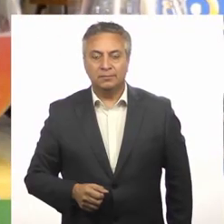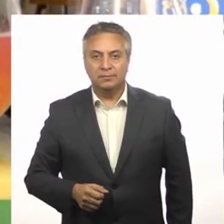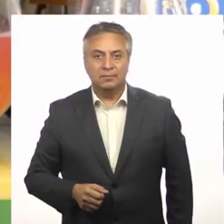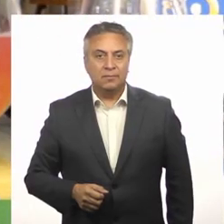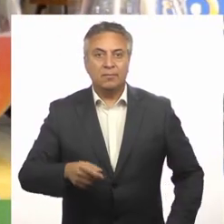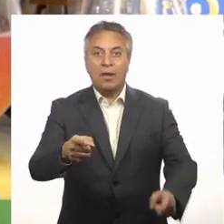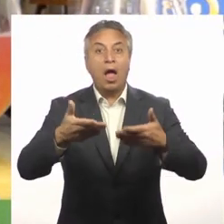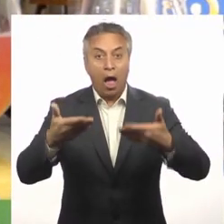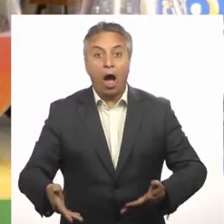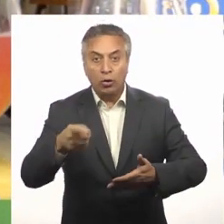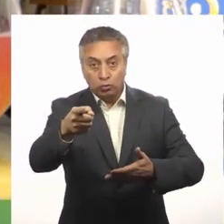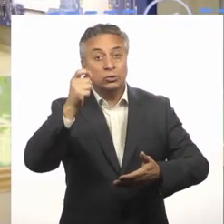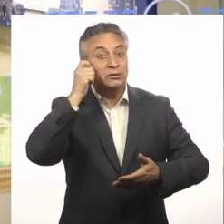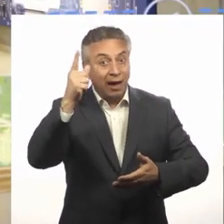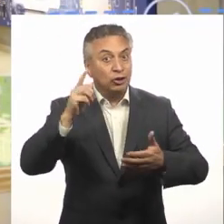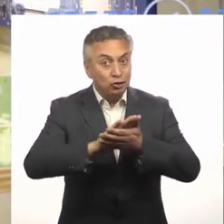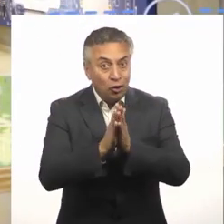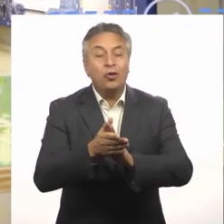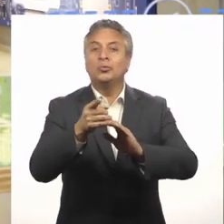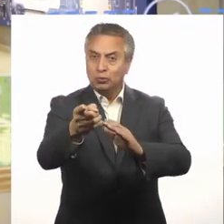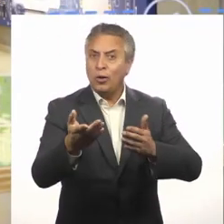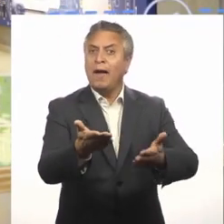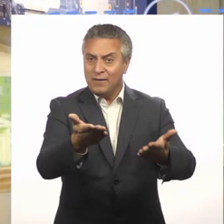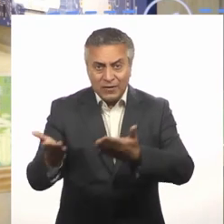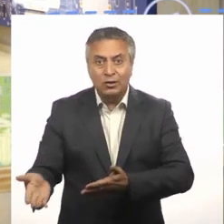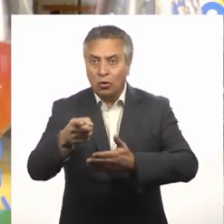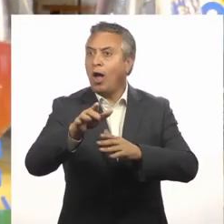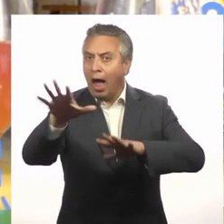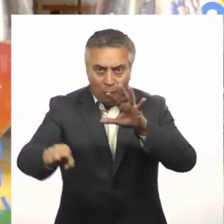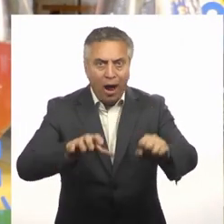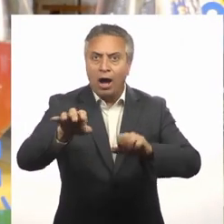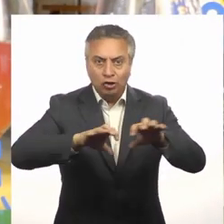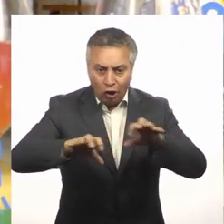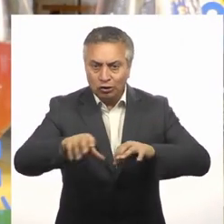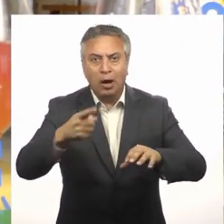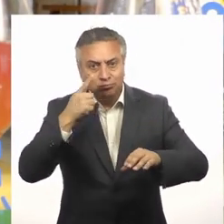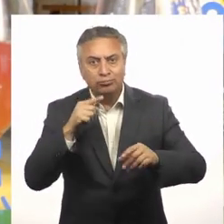Ahora que ya sabes todo esto, te invito a que vayas a buscar materiales en tu casa y